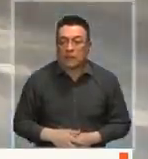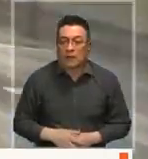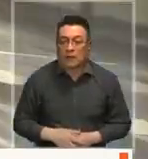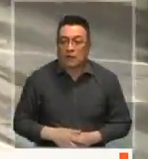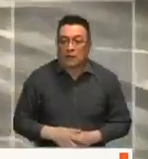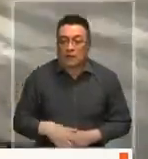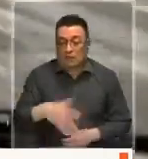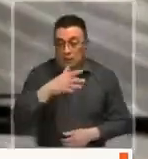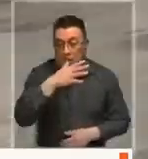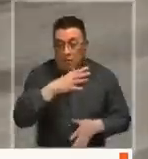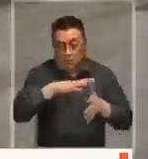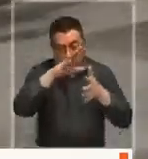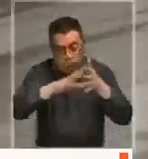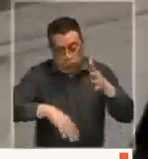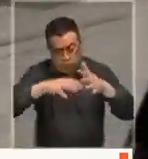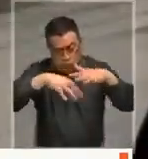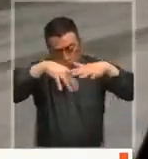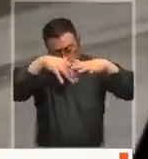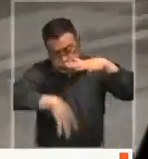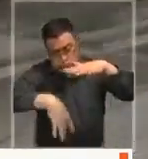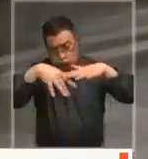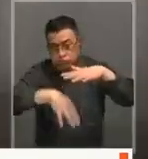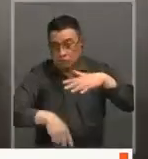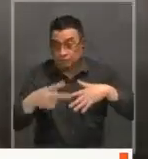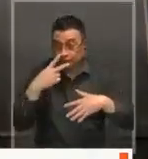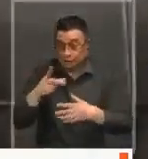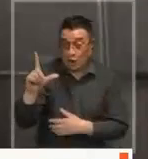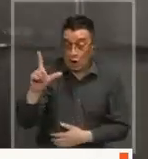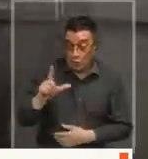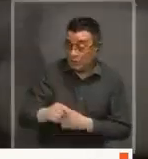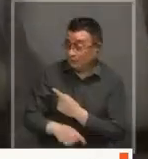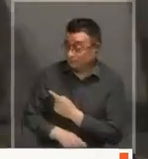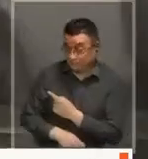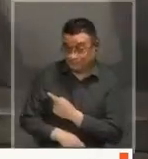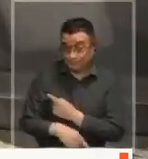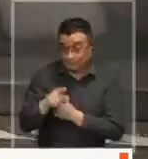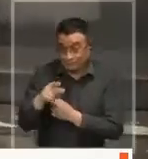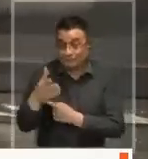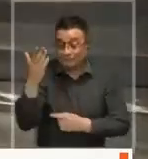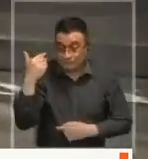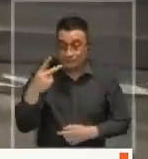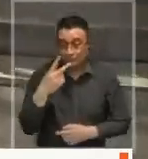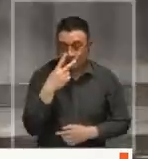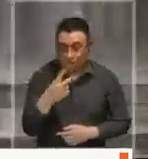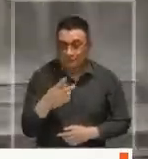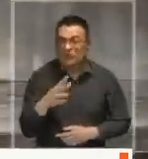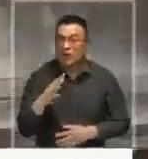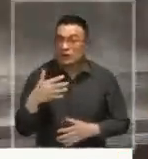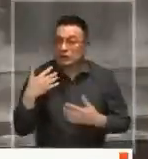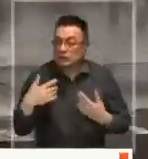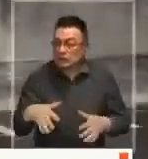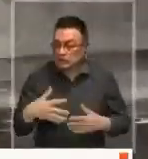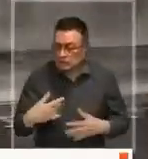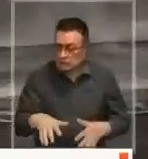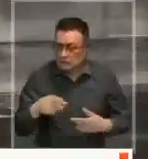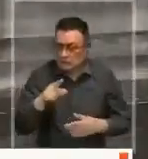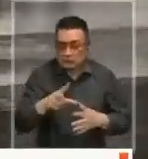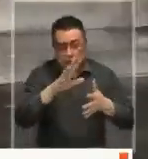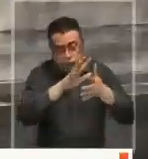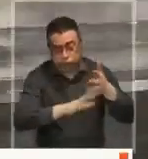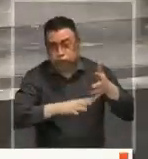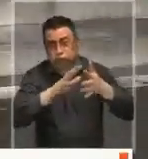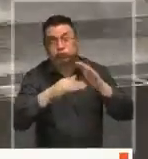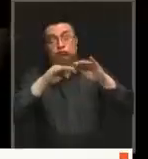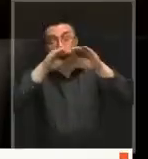El agua cayendo como cascada, eso le mostrábamos el lunes, día en que se proyectó un serio futuro para estas paredes y